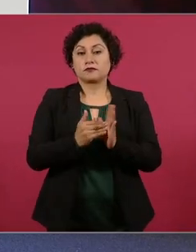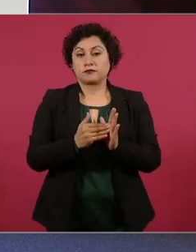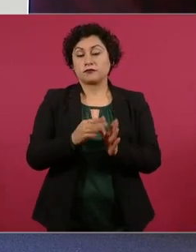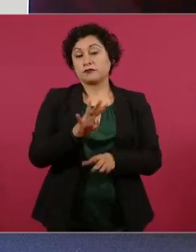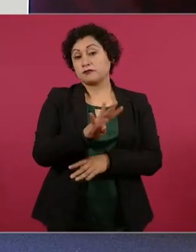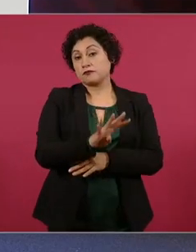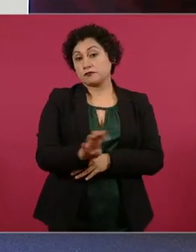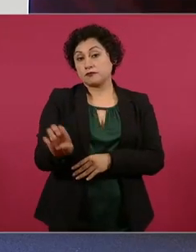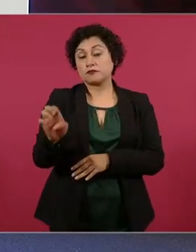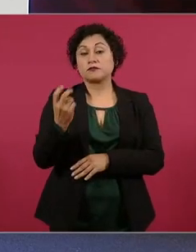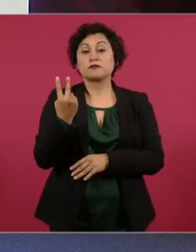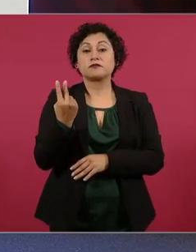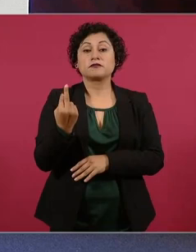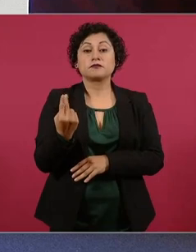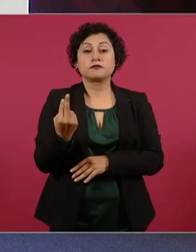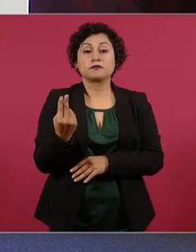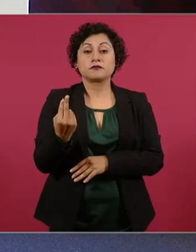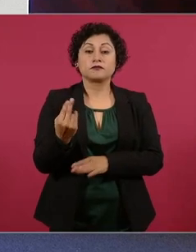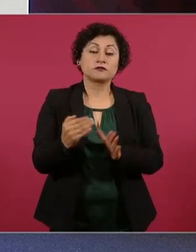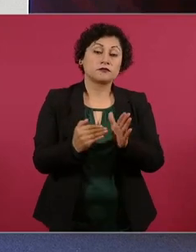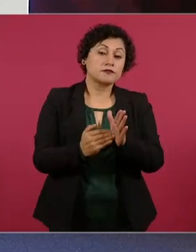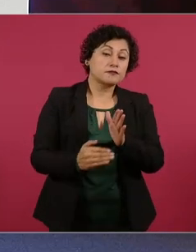425 millones de pesos.